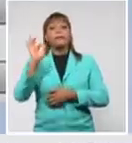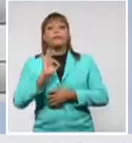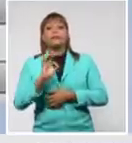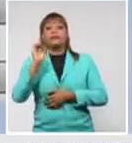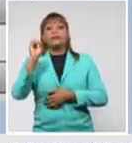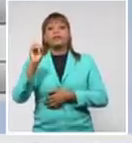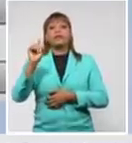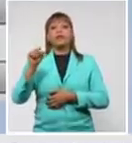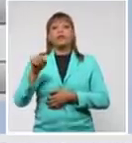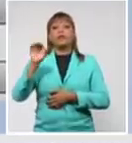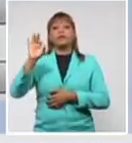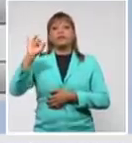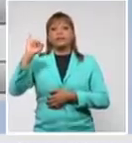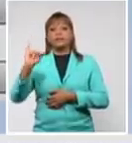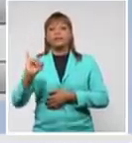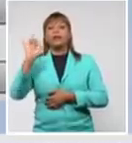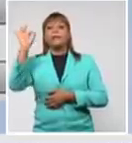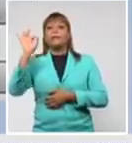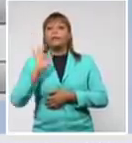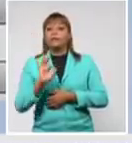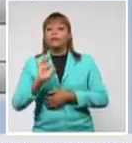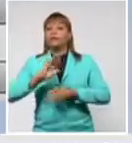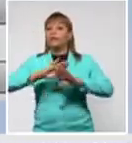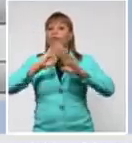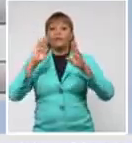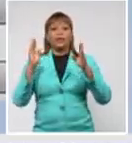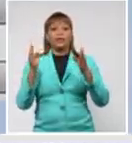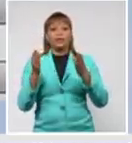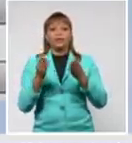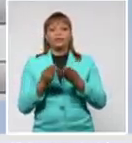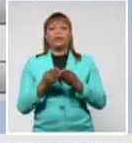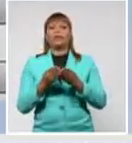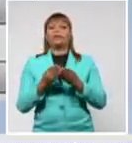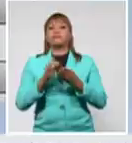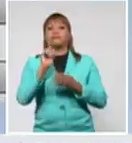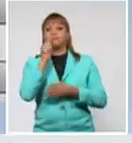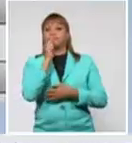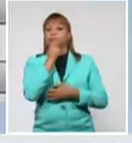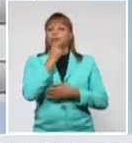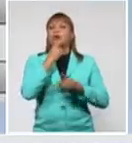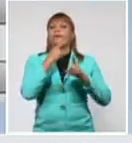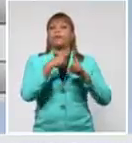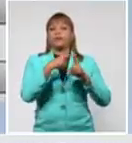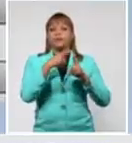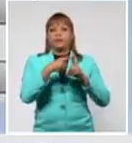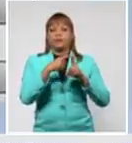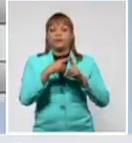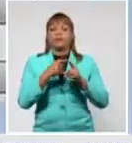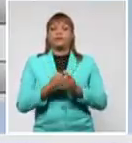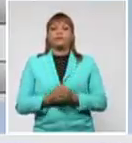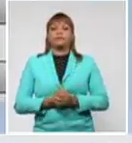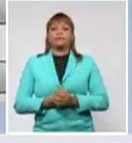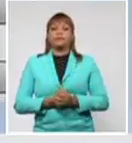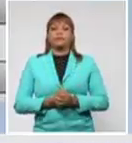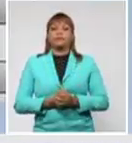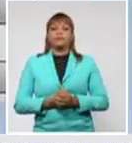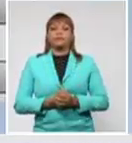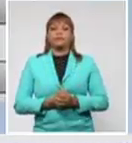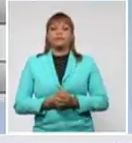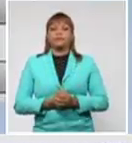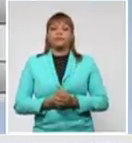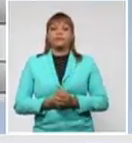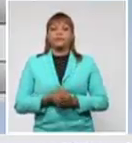0,86% de las muestras analizadas han sido positivas a la COVID-19. Nuevamente